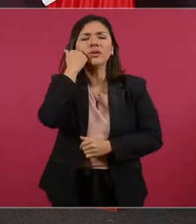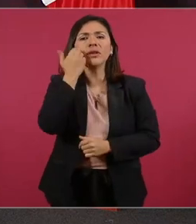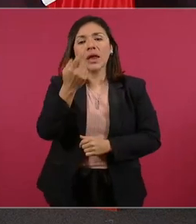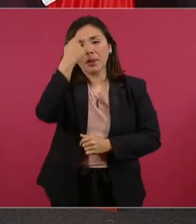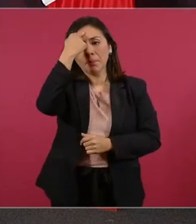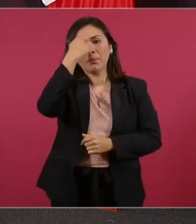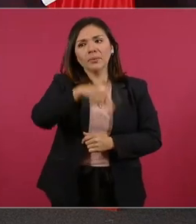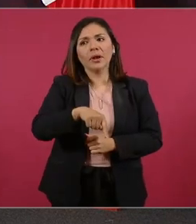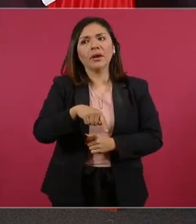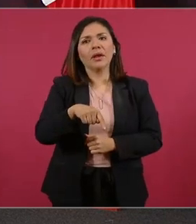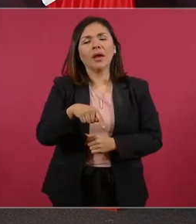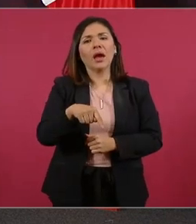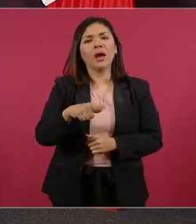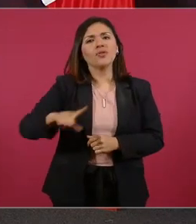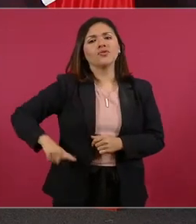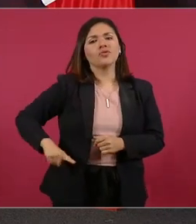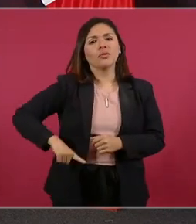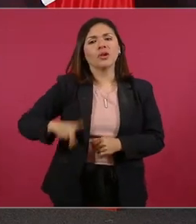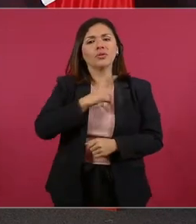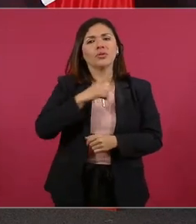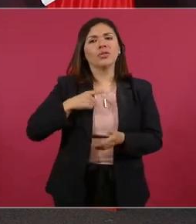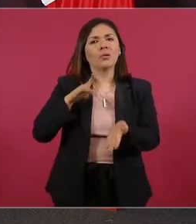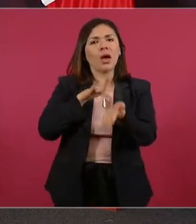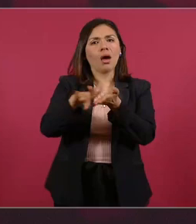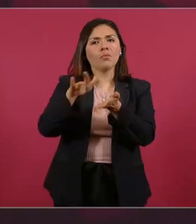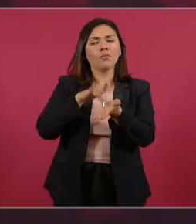el gobierno los apoye.